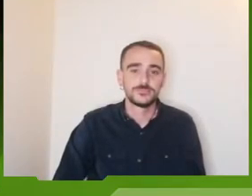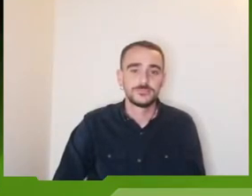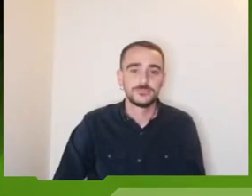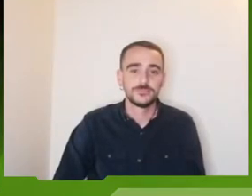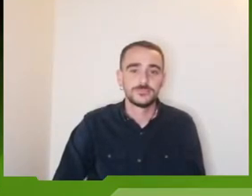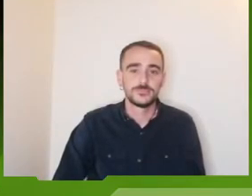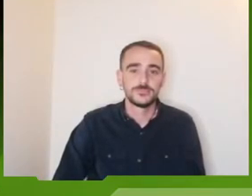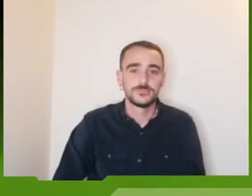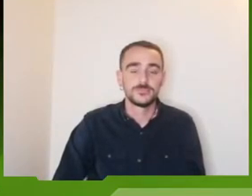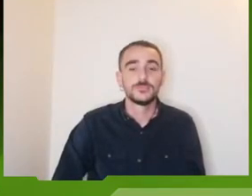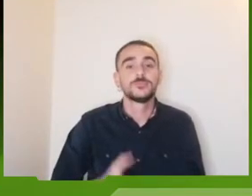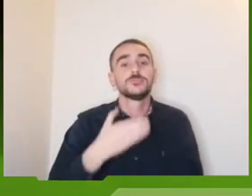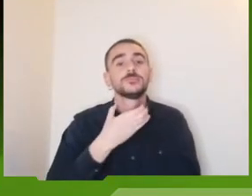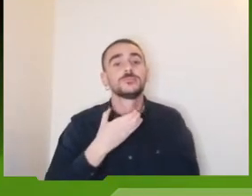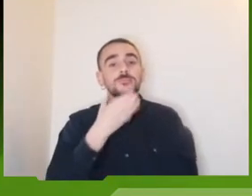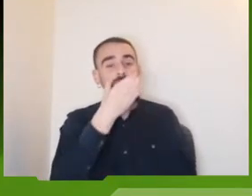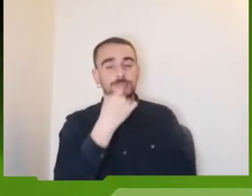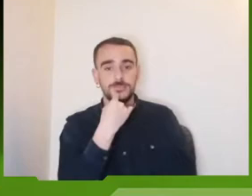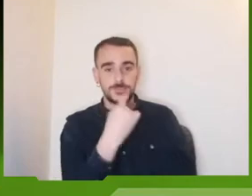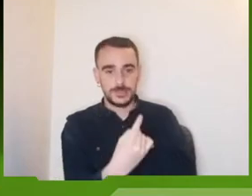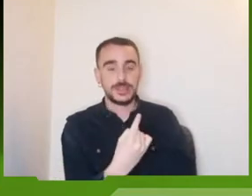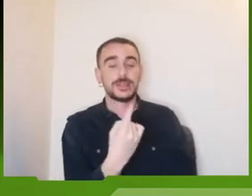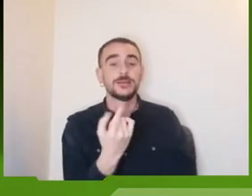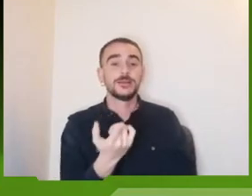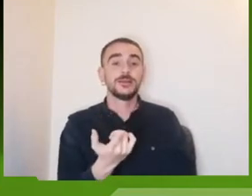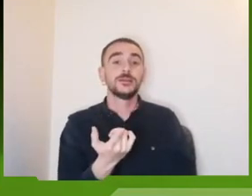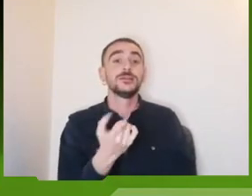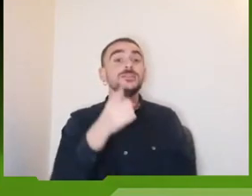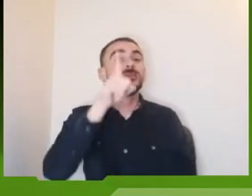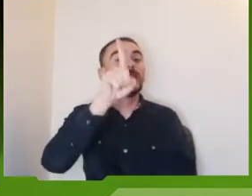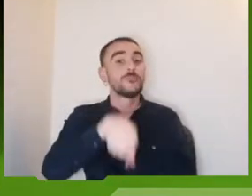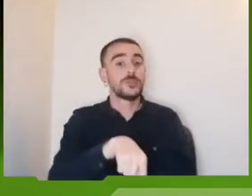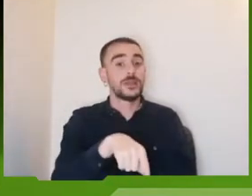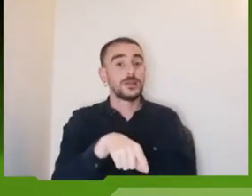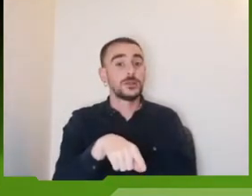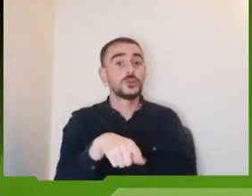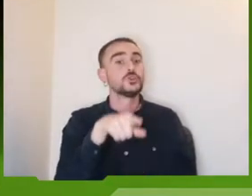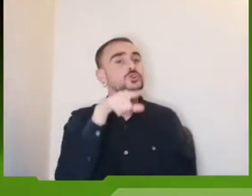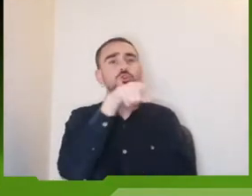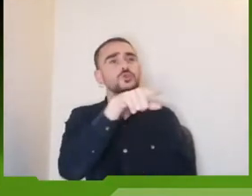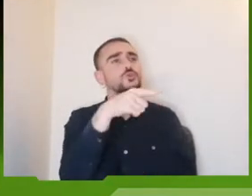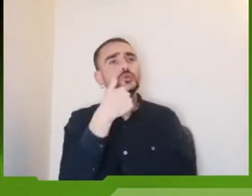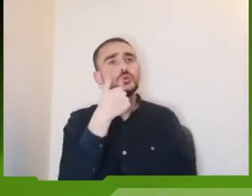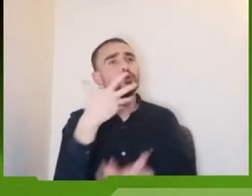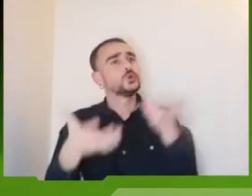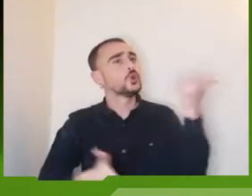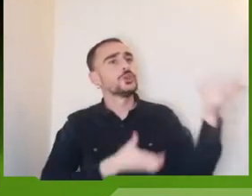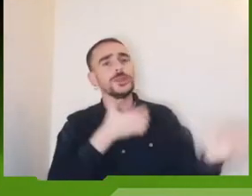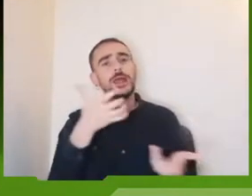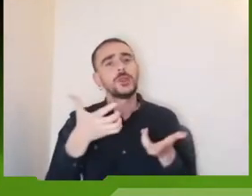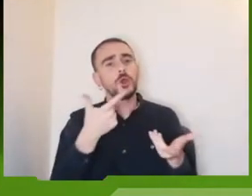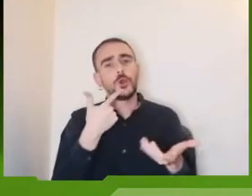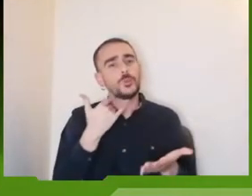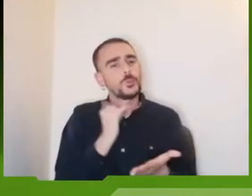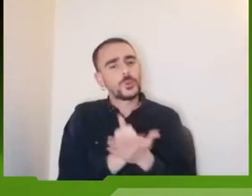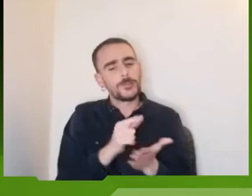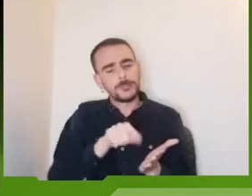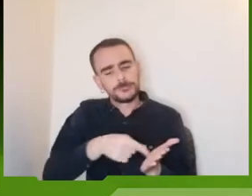Que por cierto, tal, y estaba preguntando, bueno, me he fijado que no pruebas nunca la comida cuando estás haciéndola.